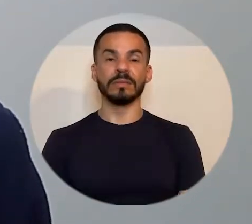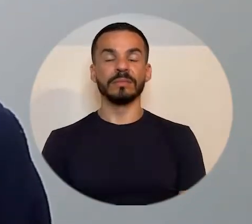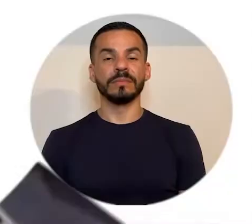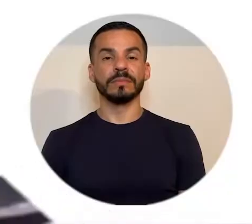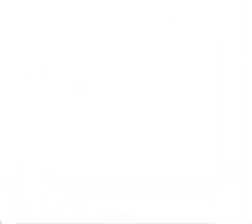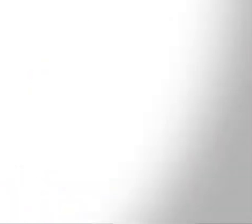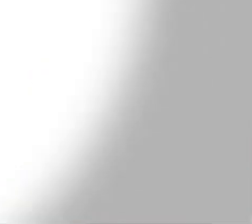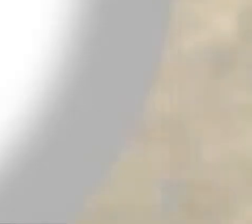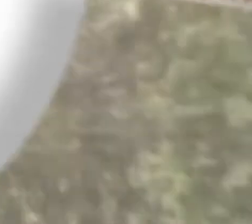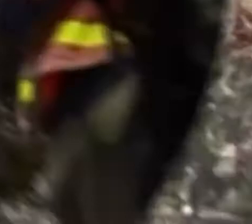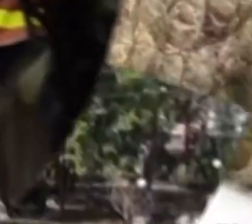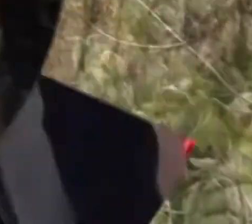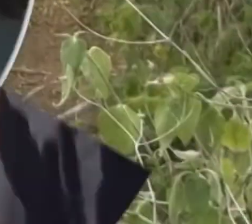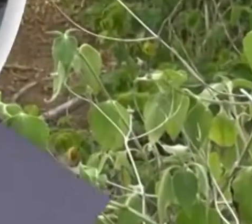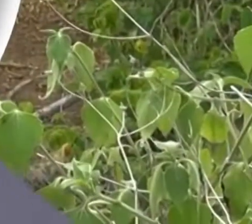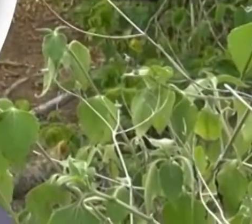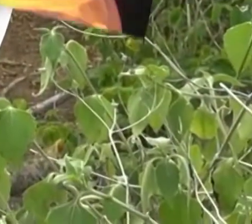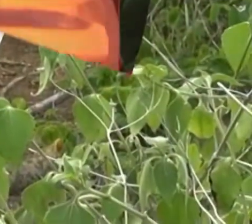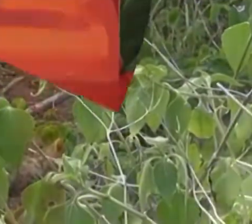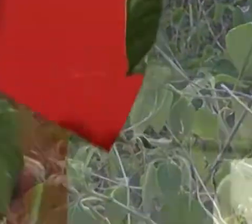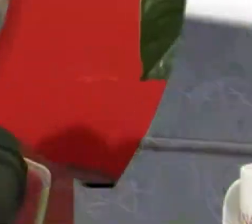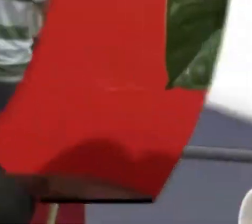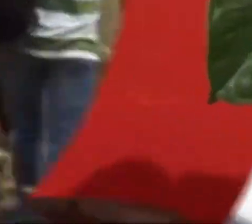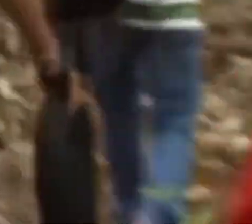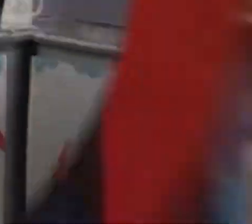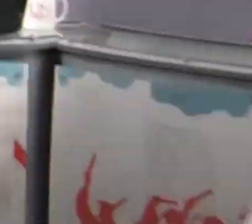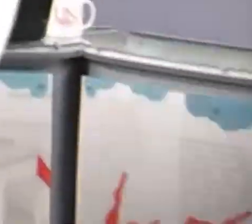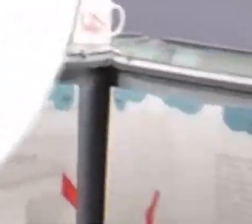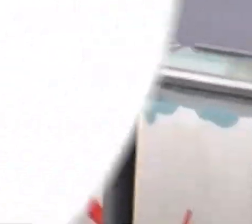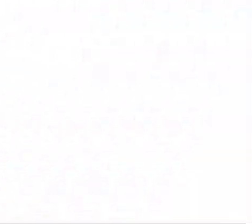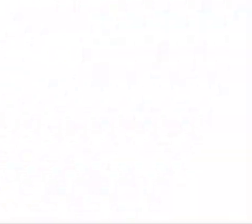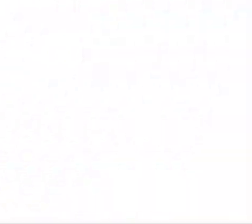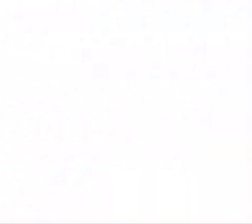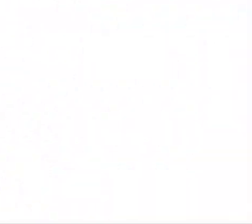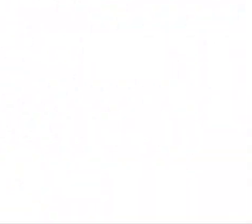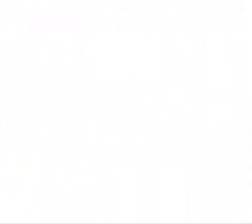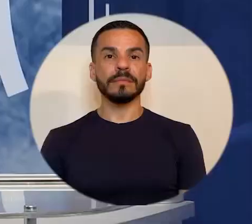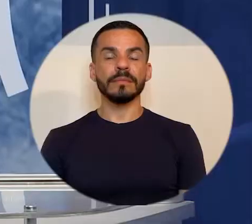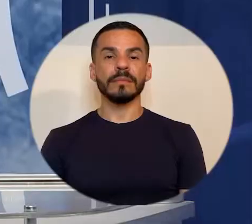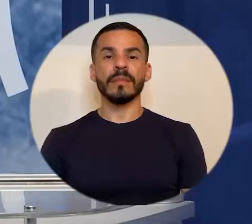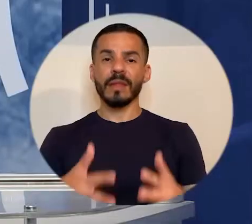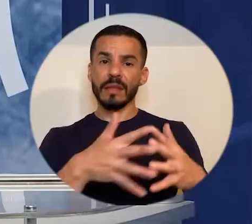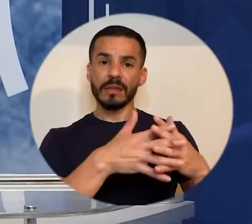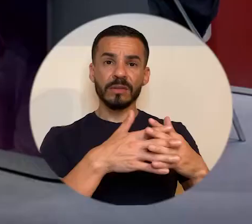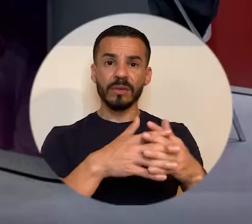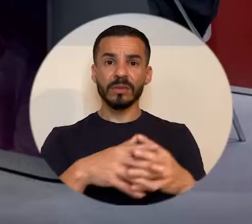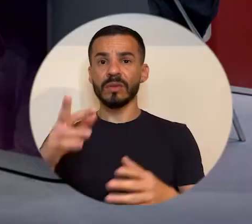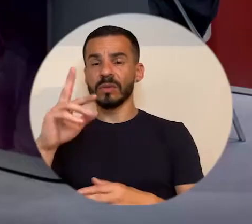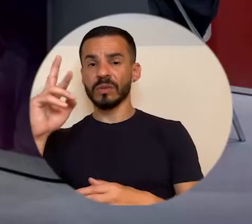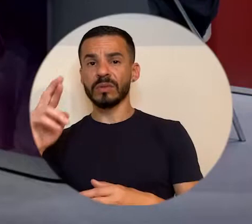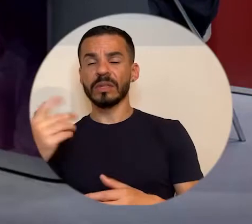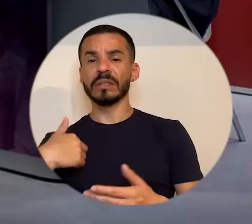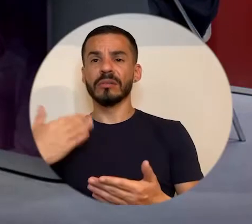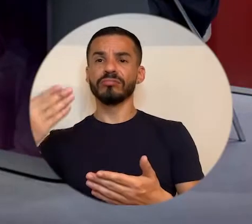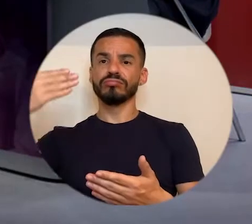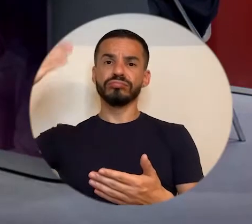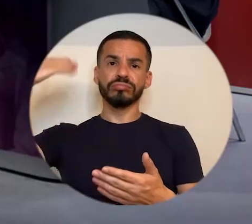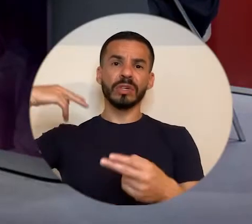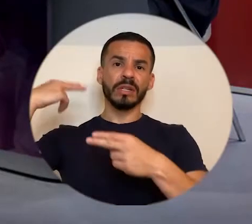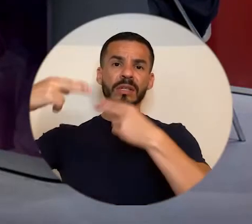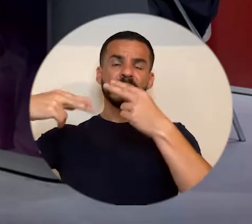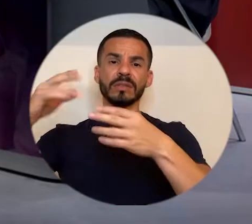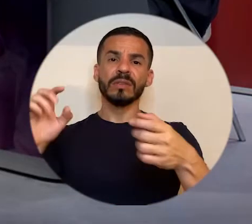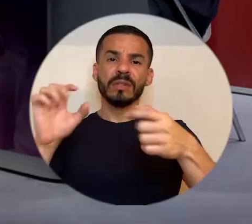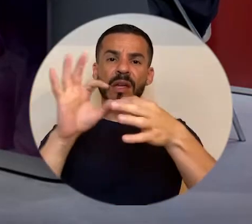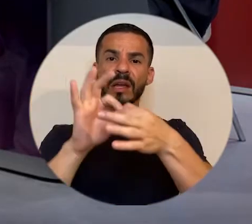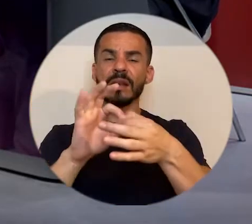internacional. Estados Unidos y Costa Rica tienen una larga historia de